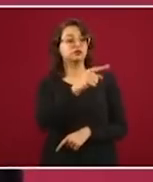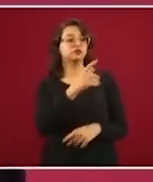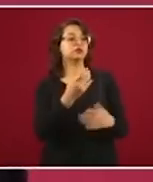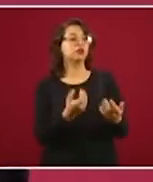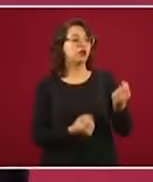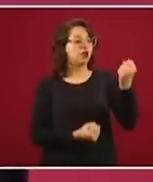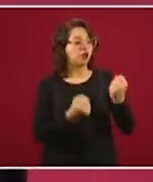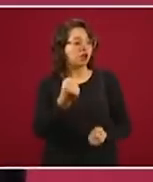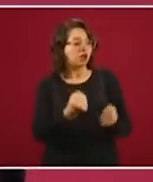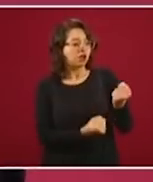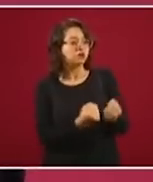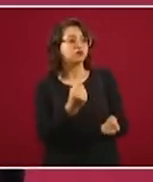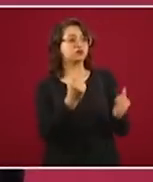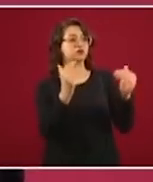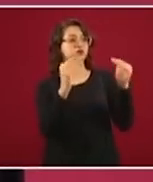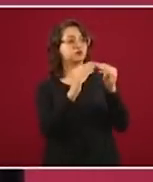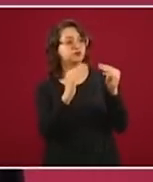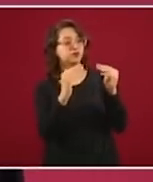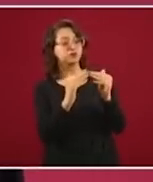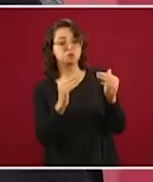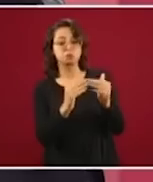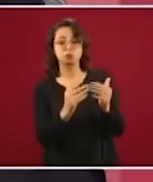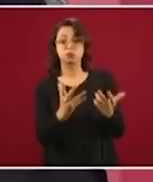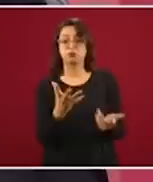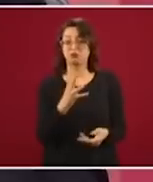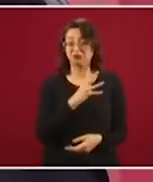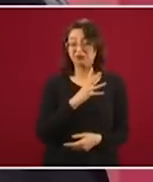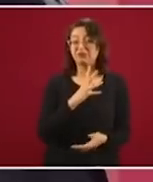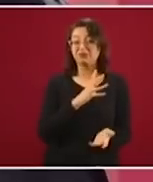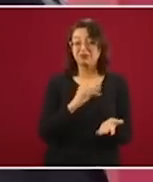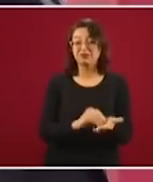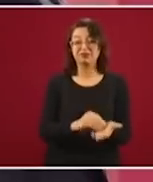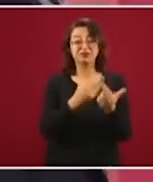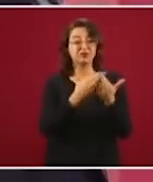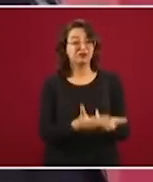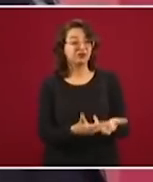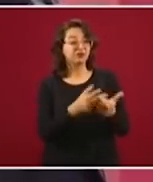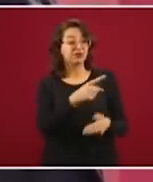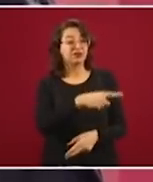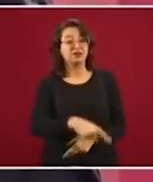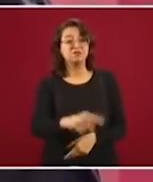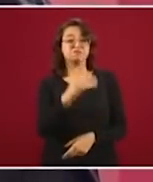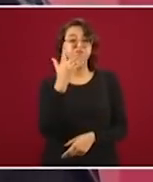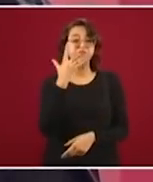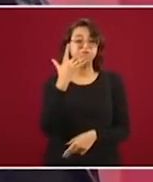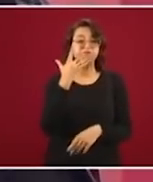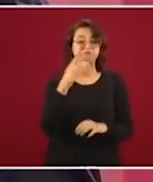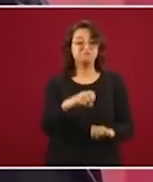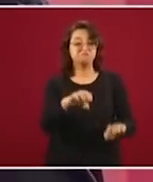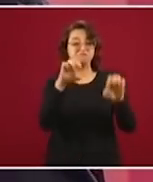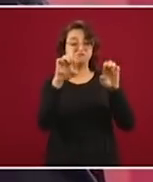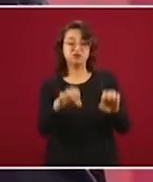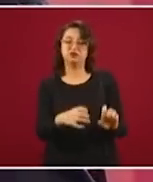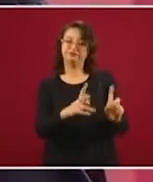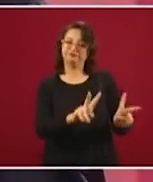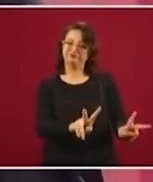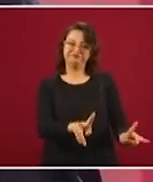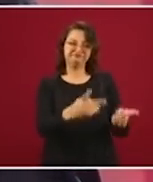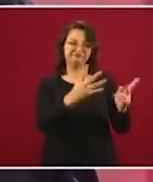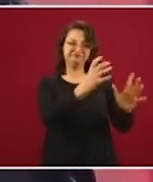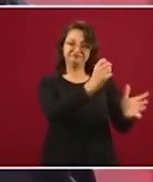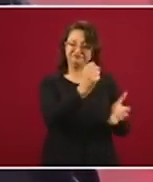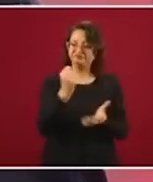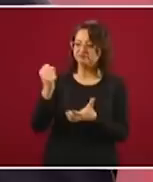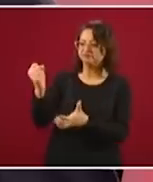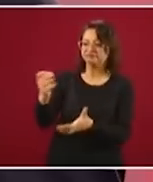vehículos que todavía hay de gran lujo, ¿sí?,